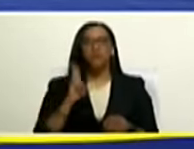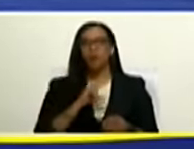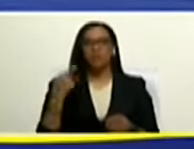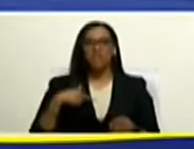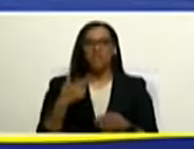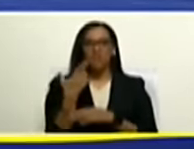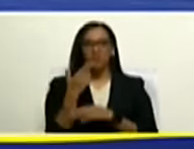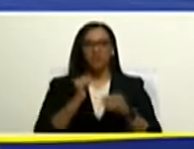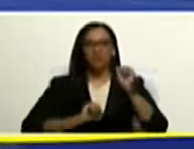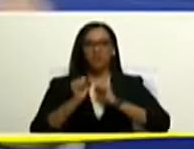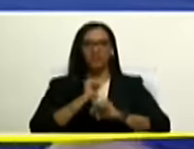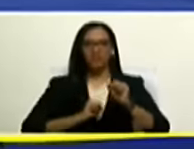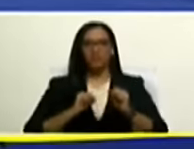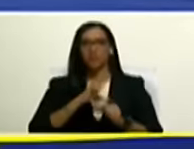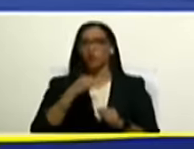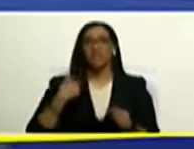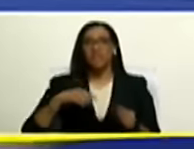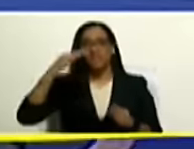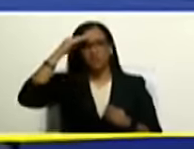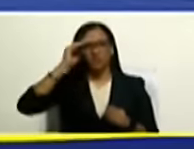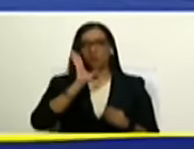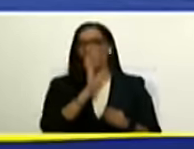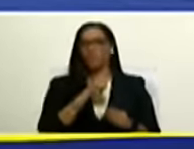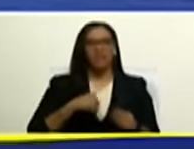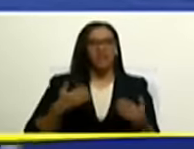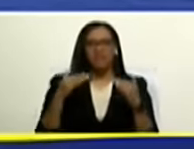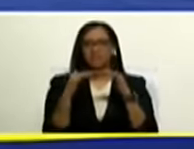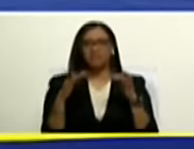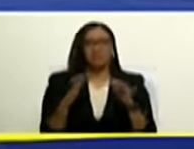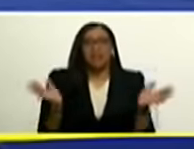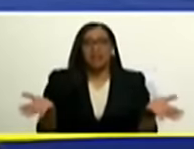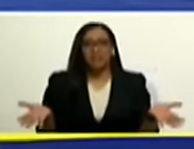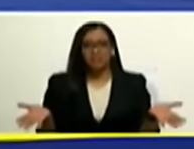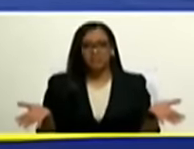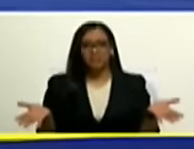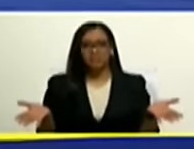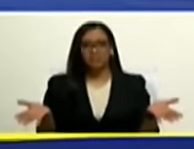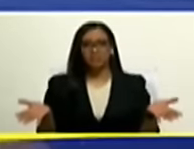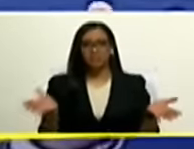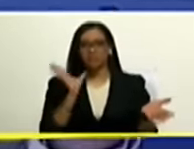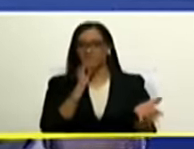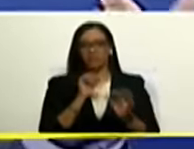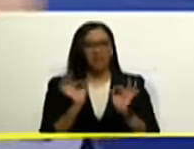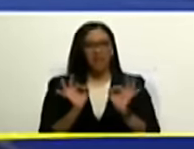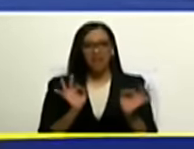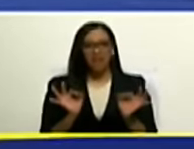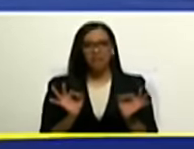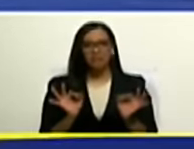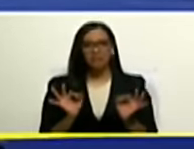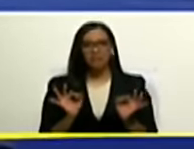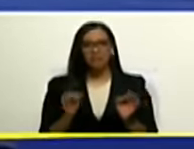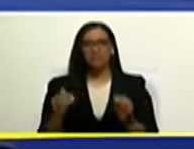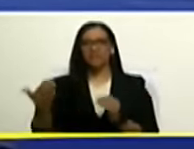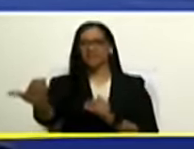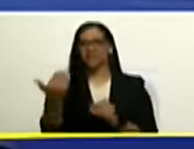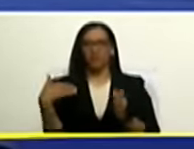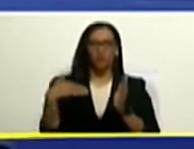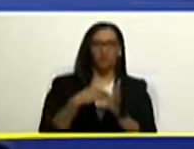ni fusiles para defenderse, no tenía soldados, no tenía ejército, no tenía nada. Se vinieron contra